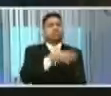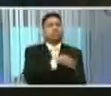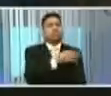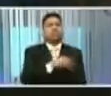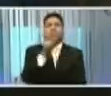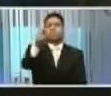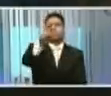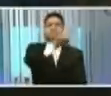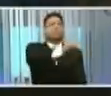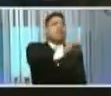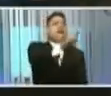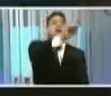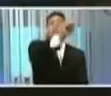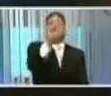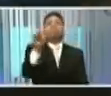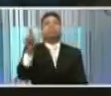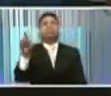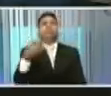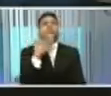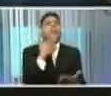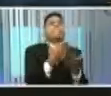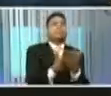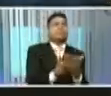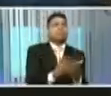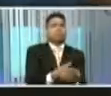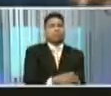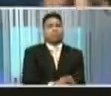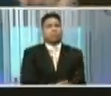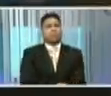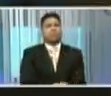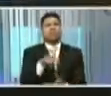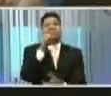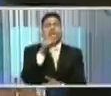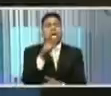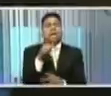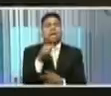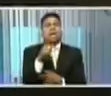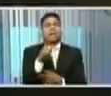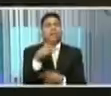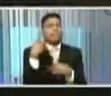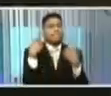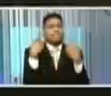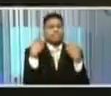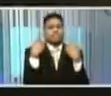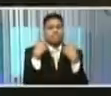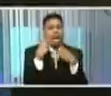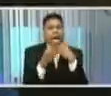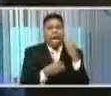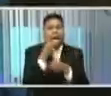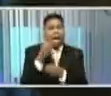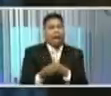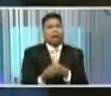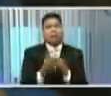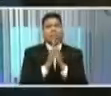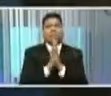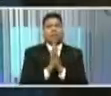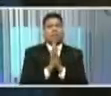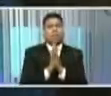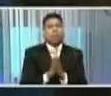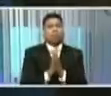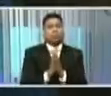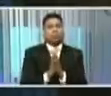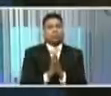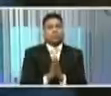está, miren. Yo les pido a ustedes que pongan en práctica una metodología para que